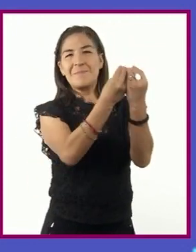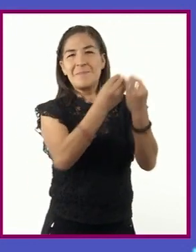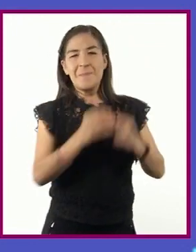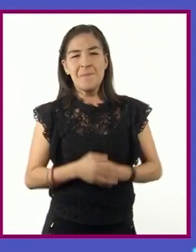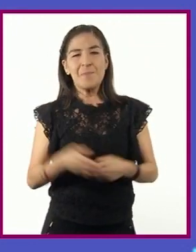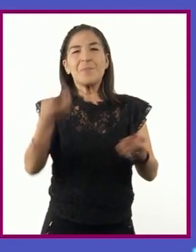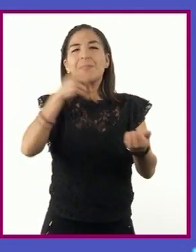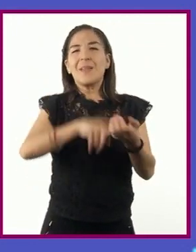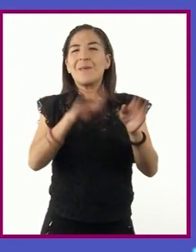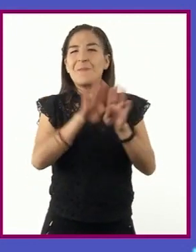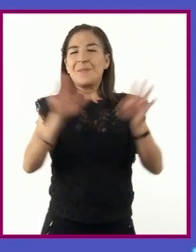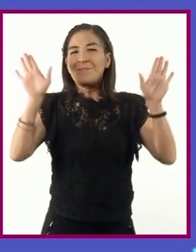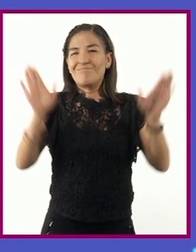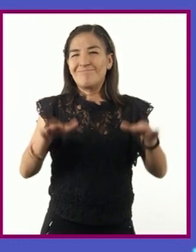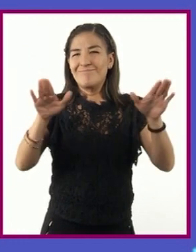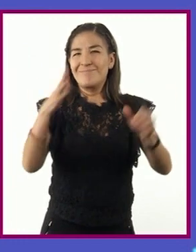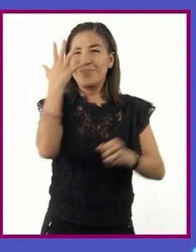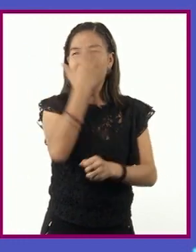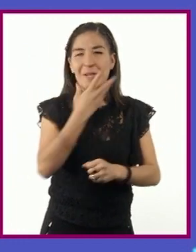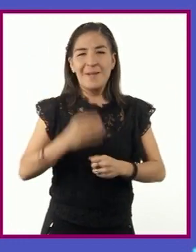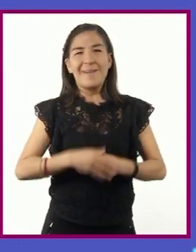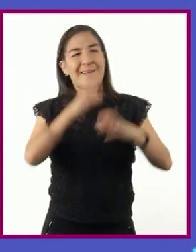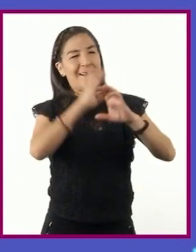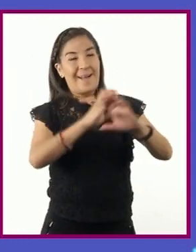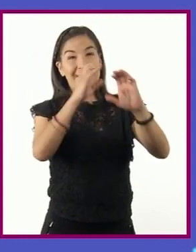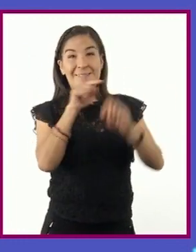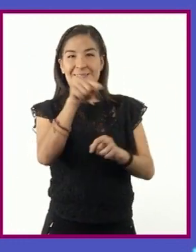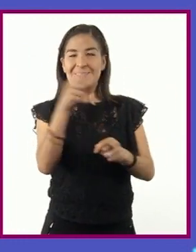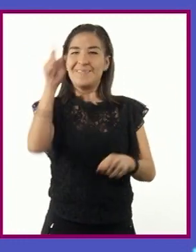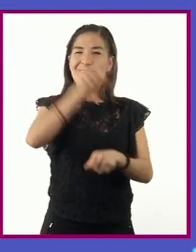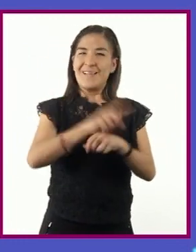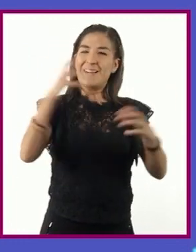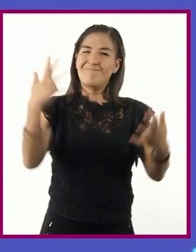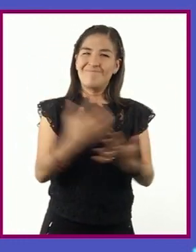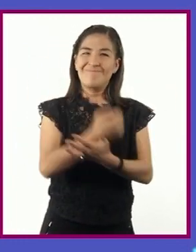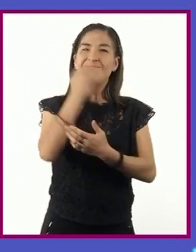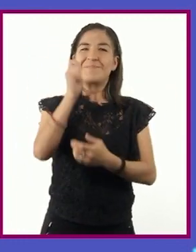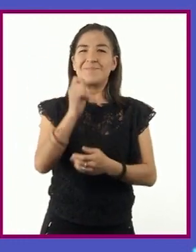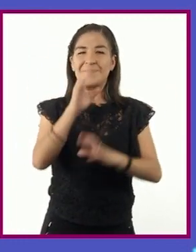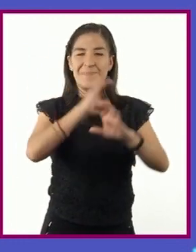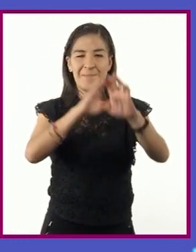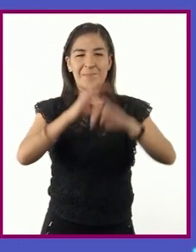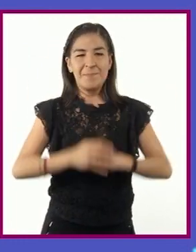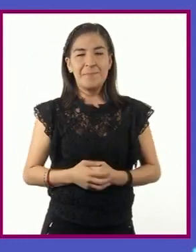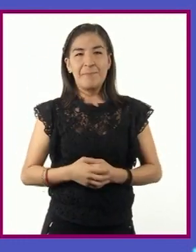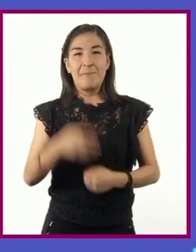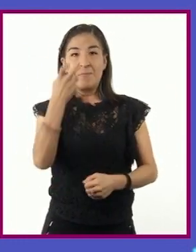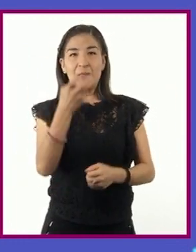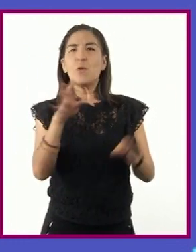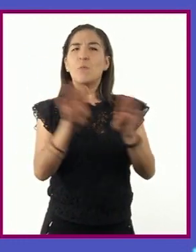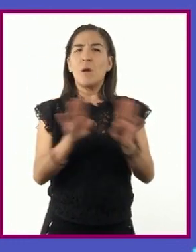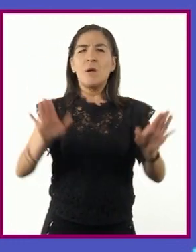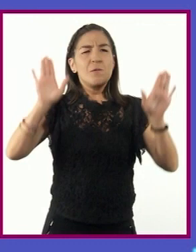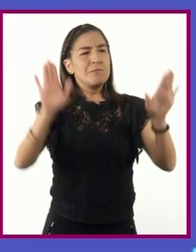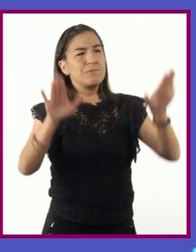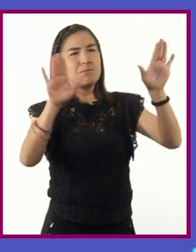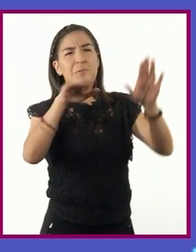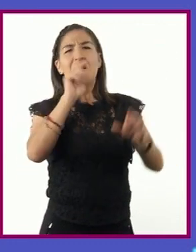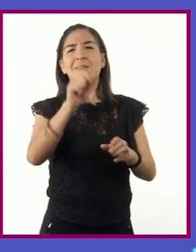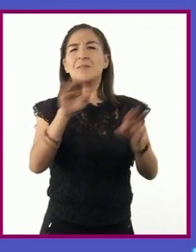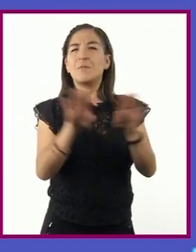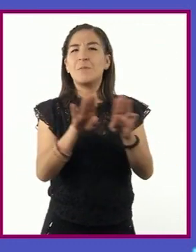en armonioso vuelo, y cantar ese día tus victorias. Entonces la caída al vuelo ha de